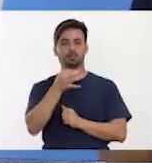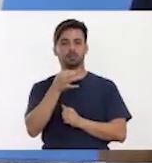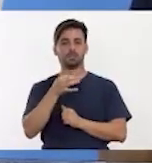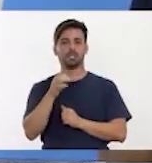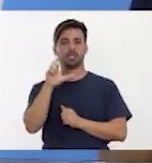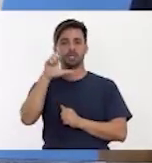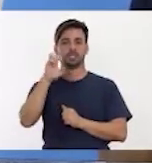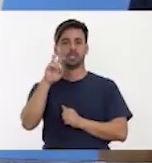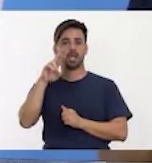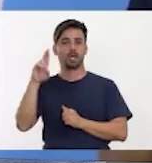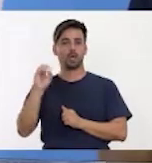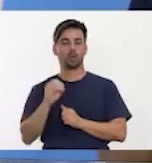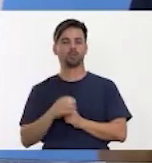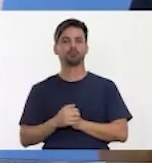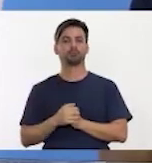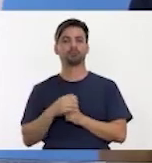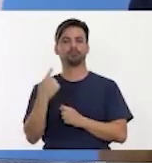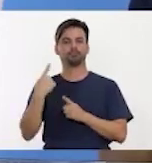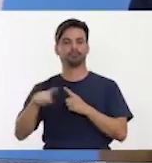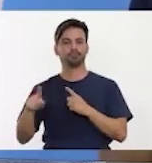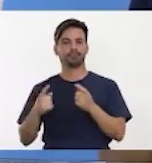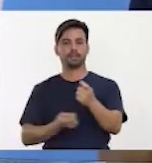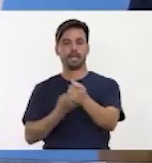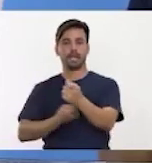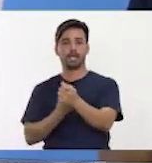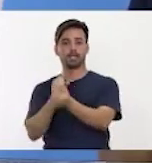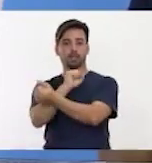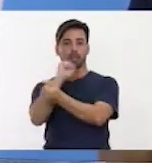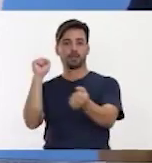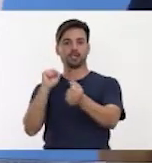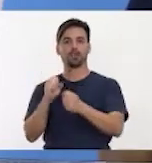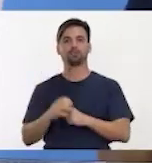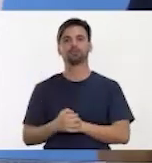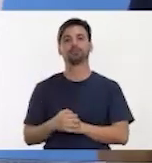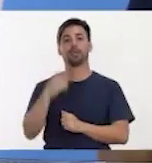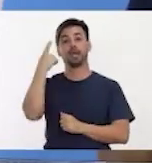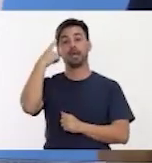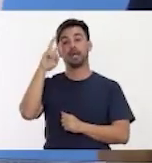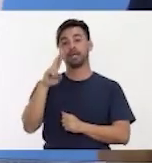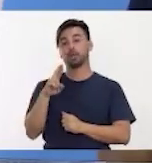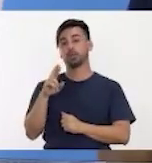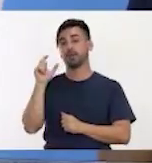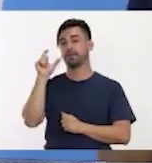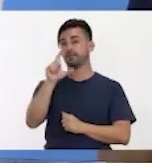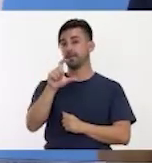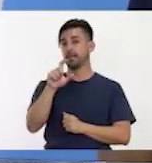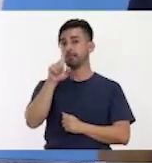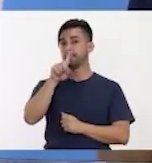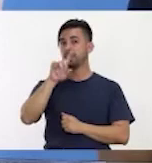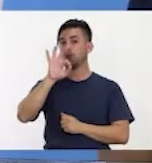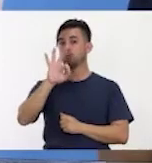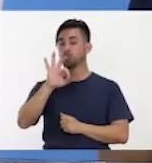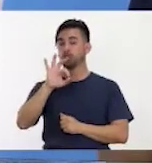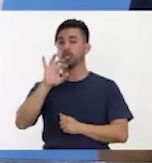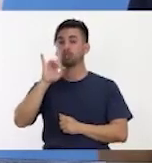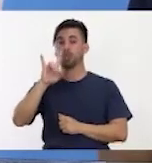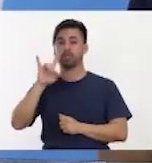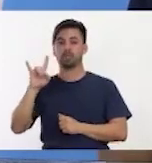Cerro y al Ejército Libertador. Recordar que a finales del 98,